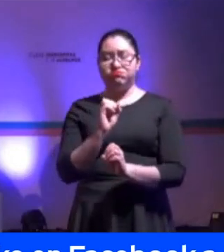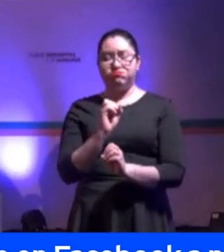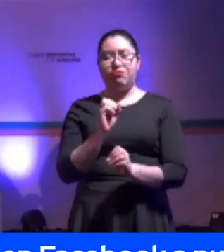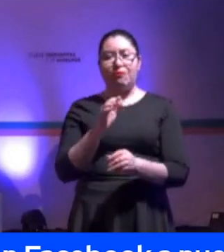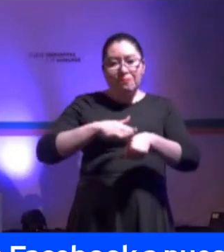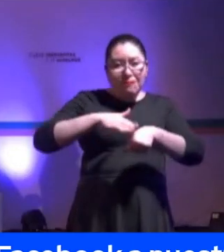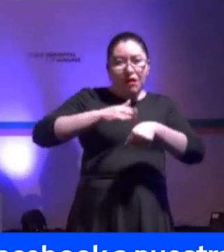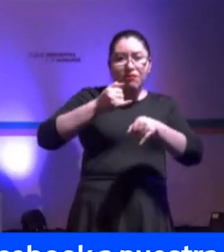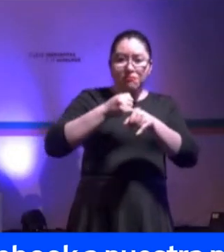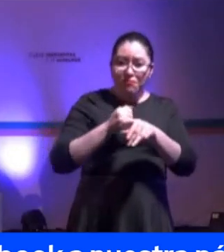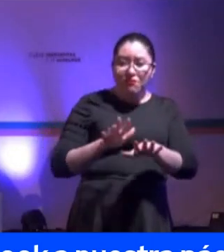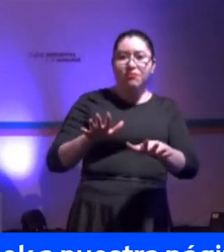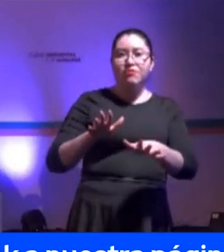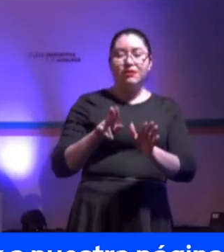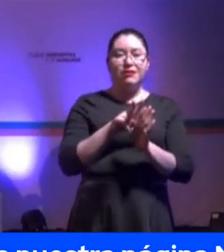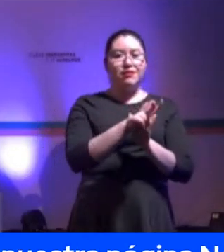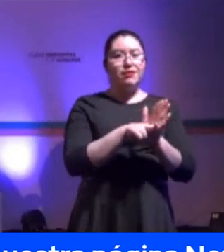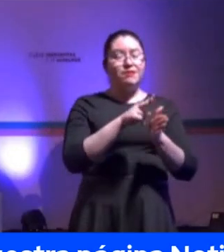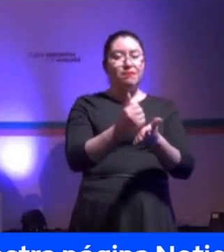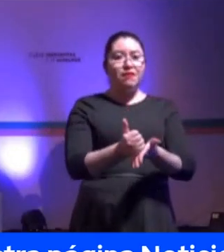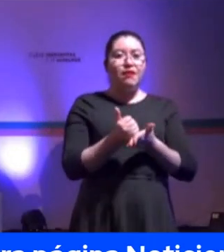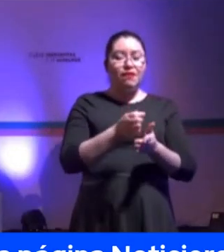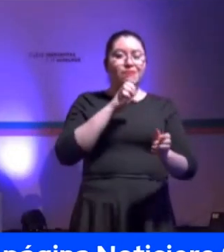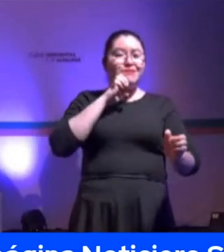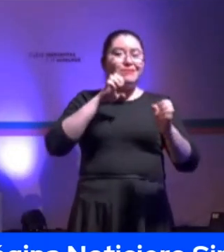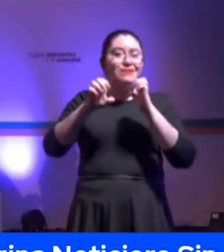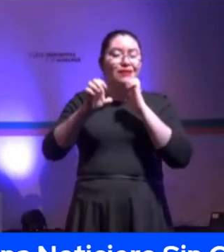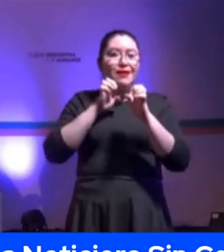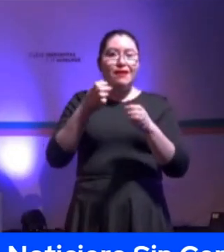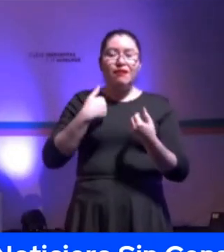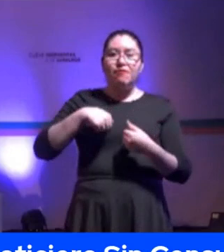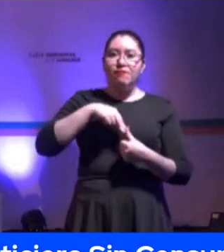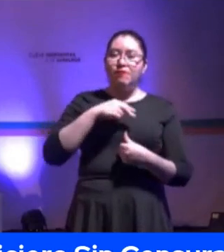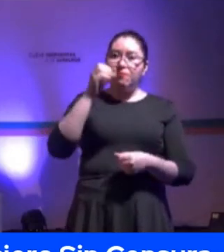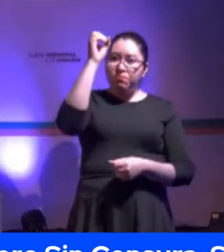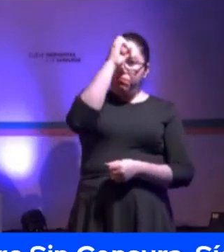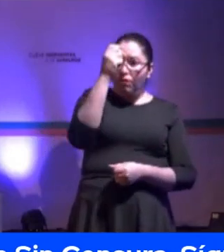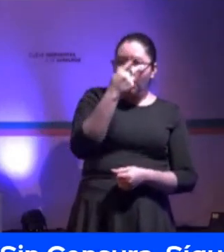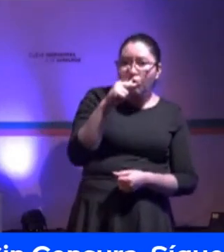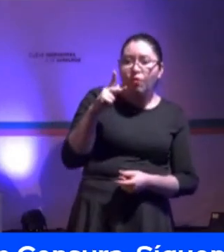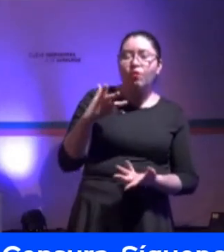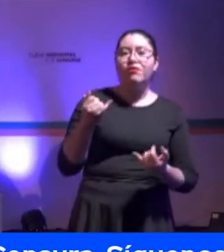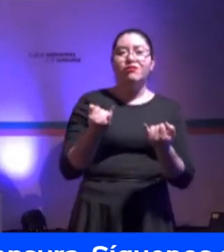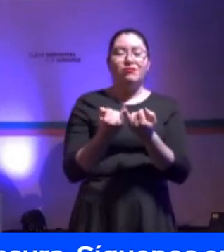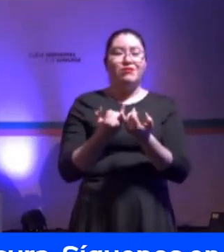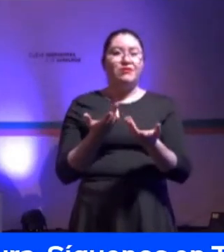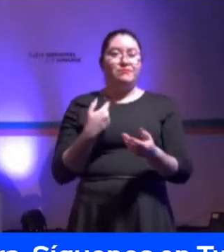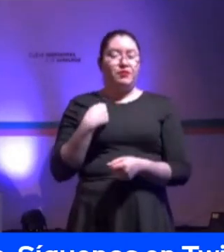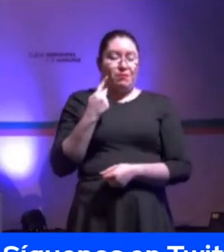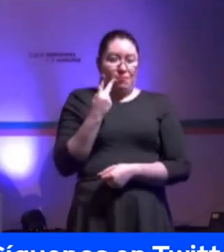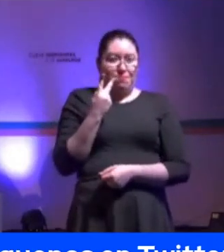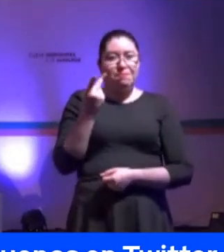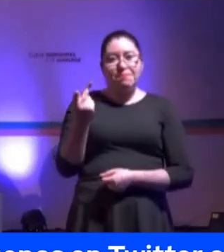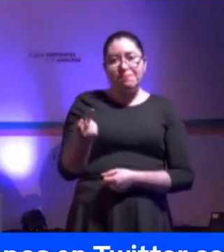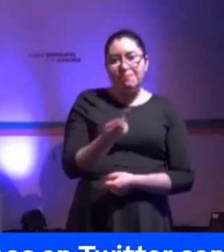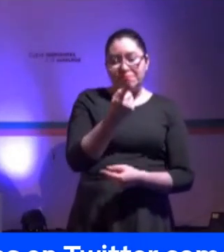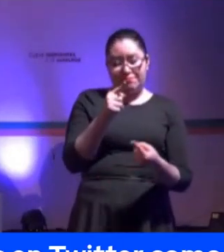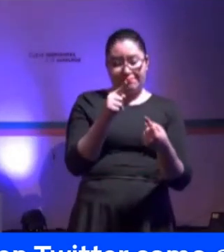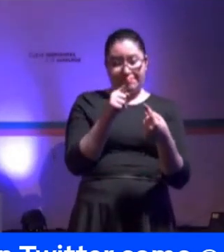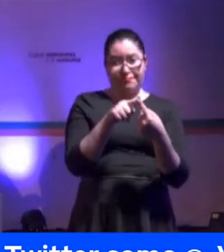los videos, cómo nos ayudan con sus entrevistas, sus opiniones. Yo tendría dos preguntas.